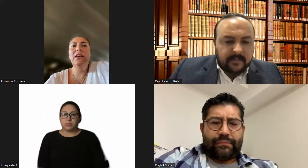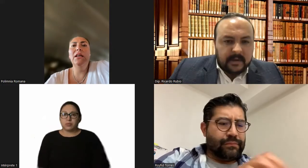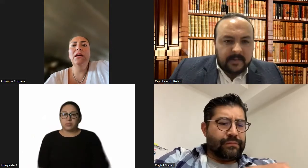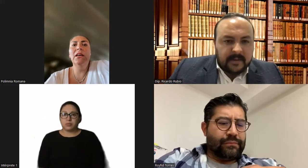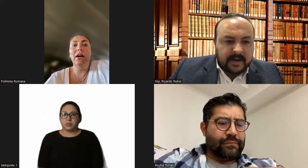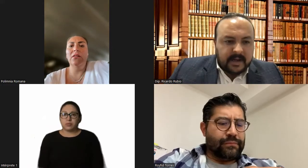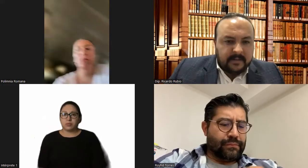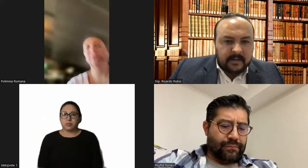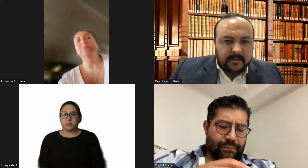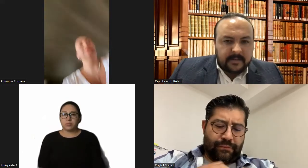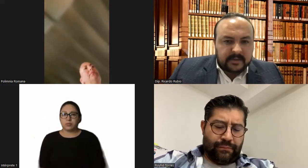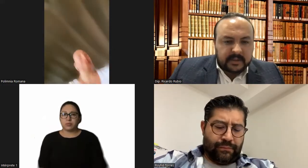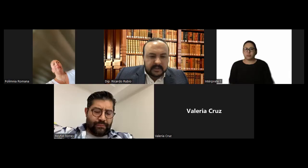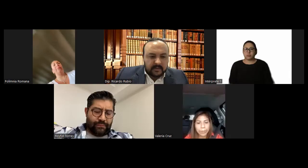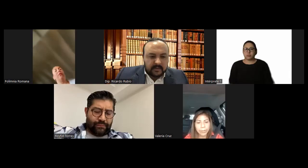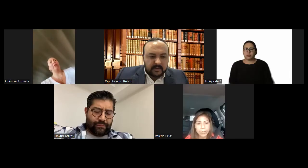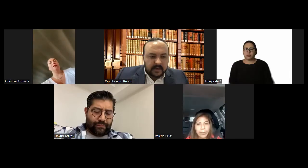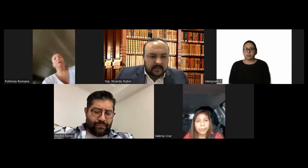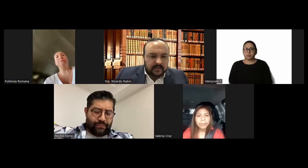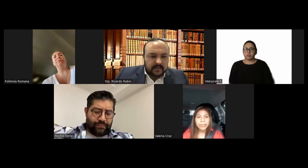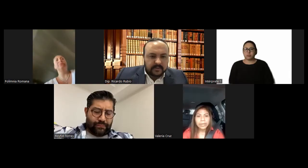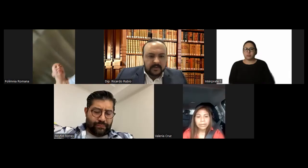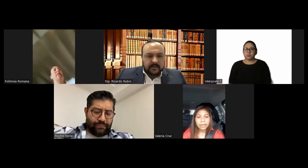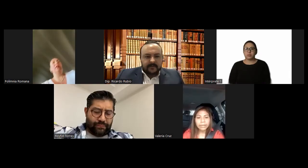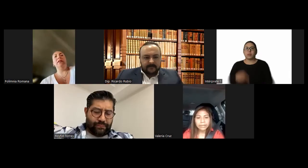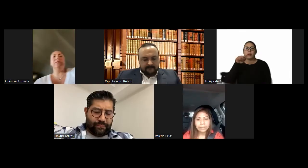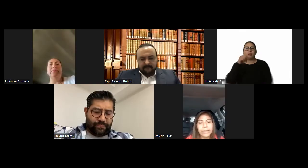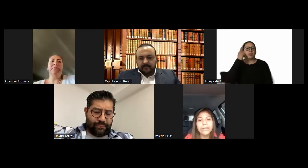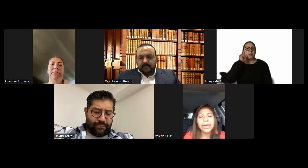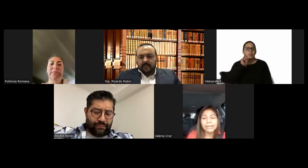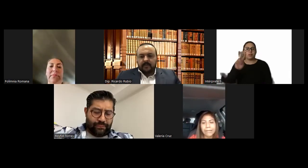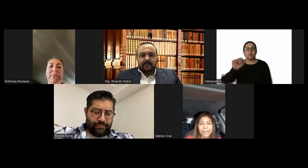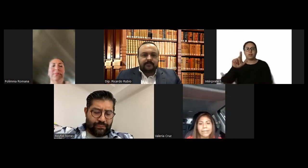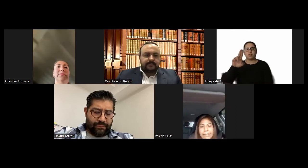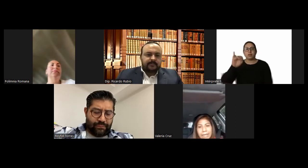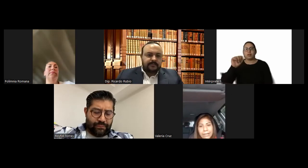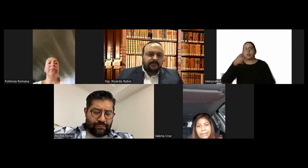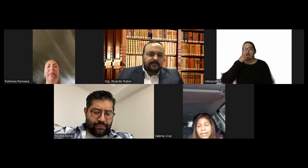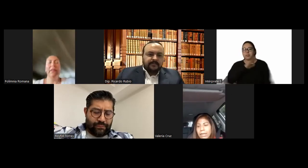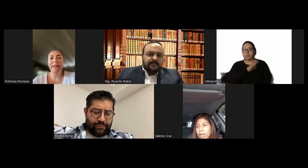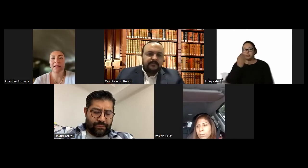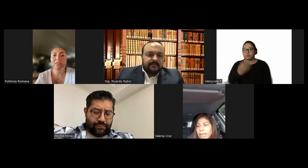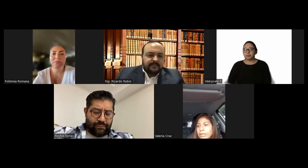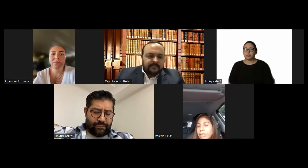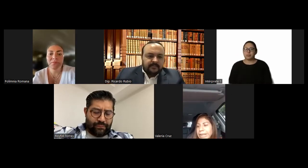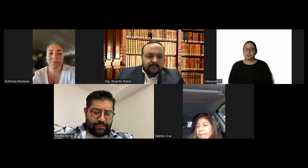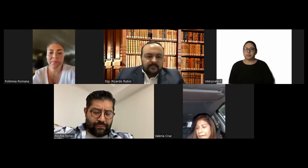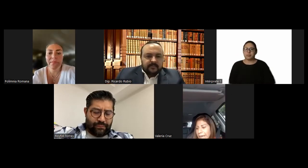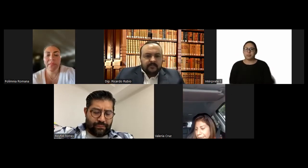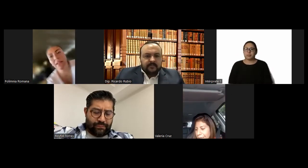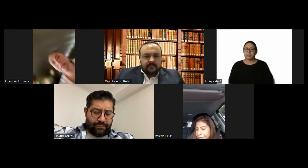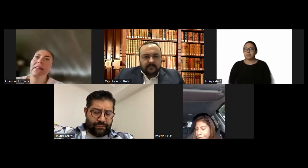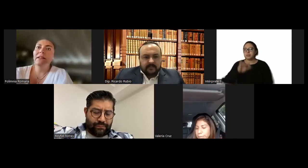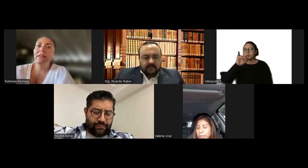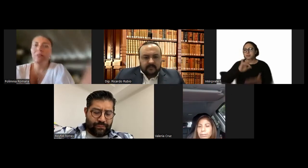Diputada Miriam Valeria había solicitado el uso de la voz. Sí, gracias. Buenas tardes. Pues yo invitaría